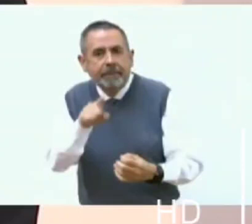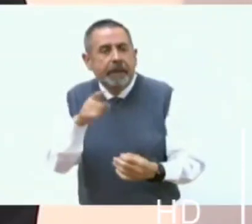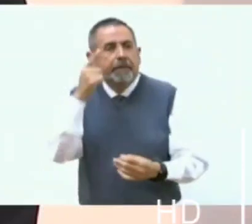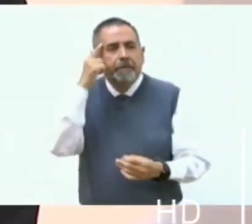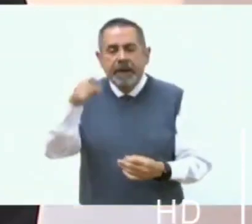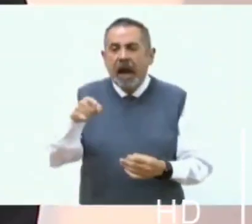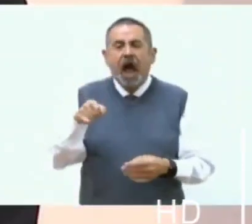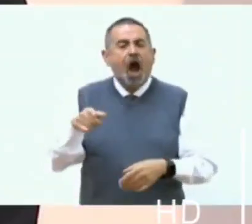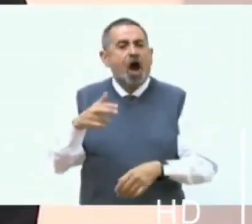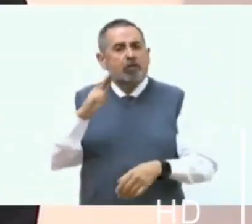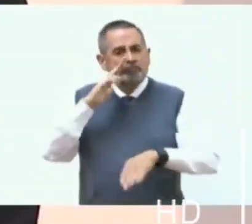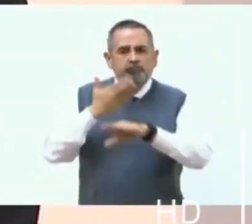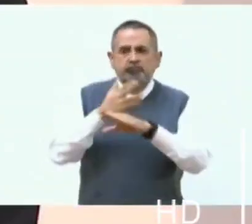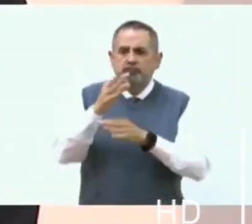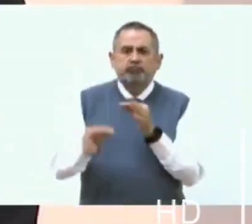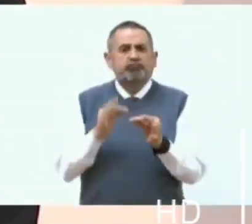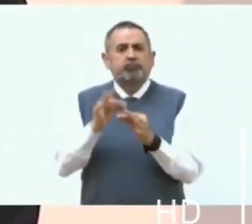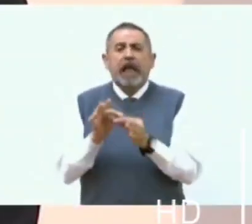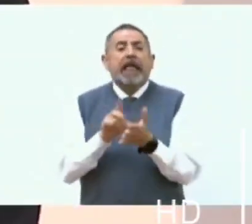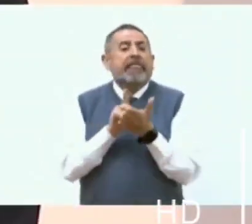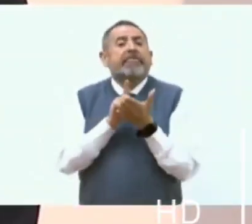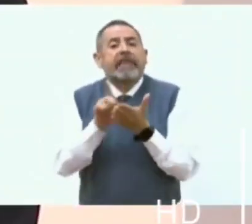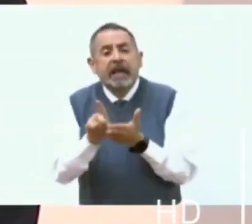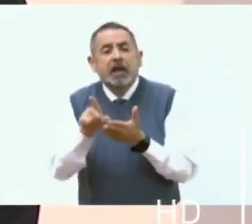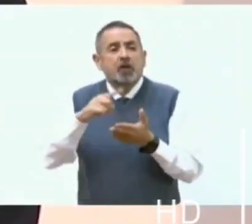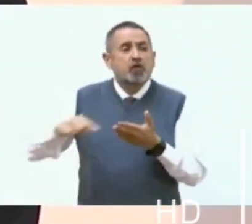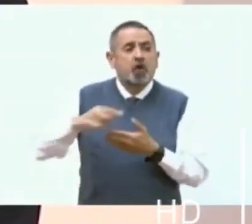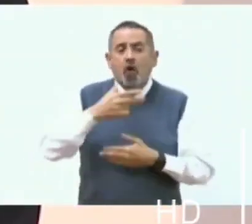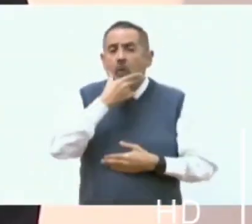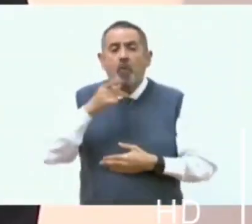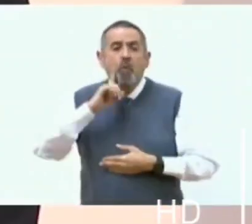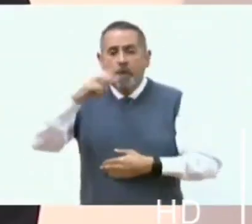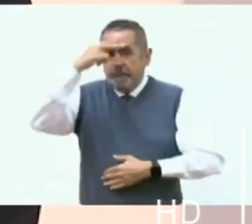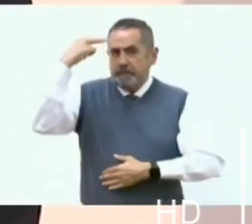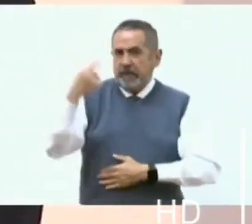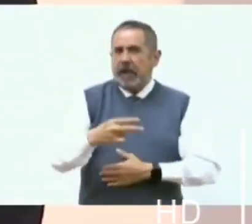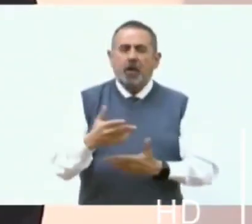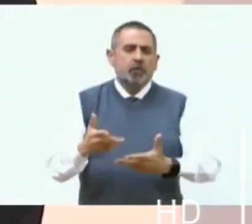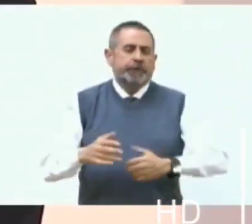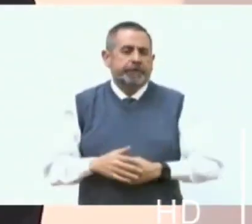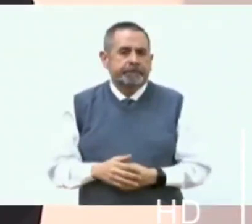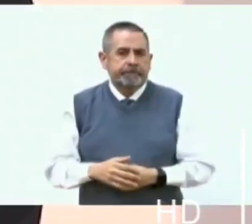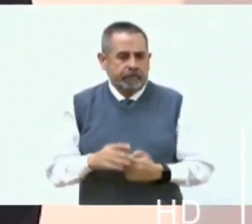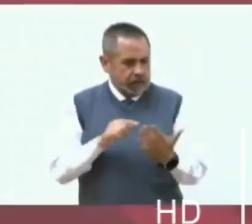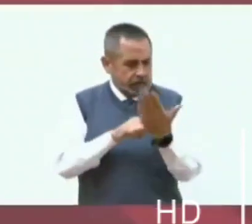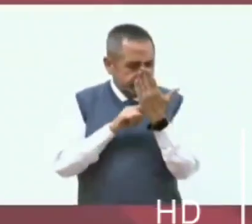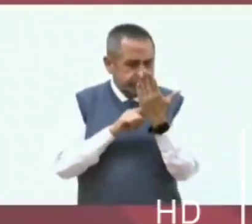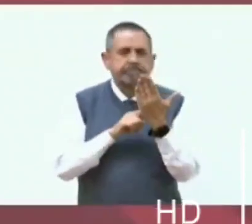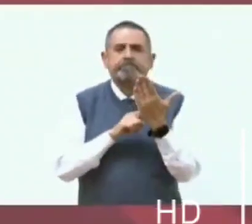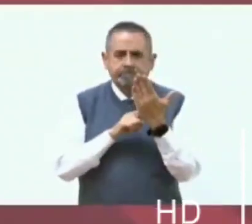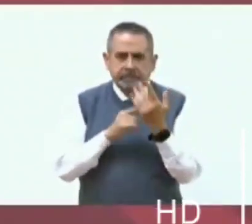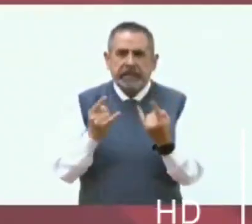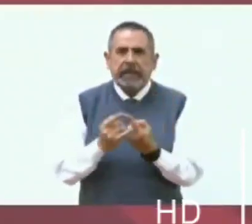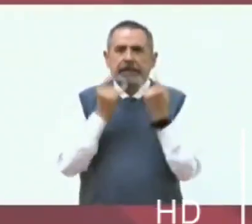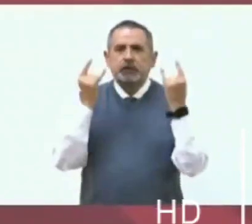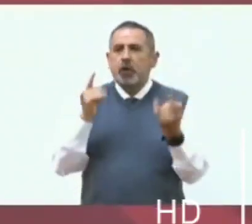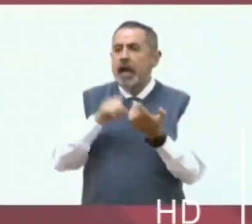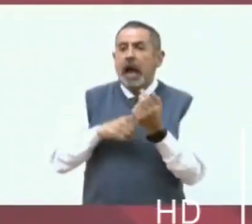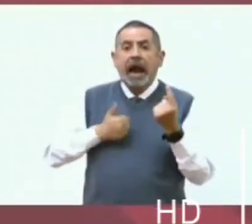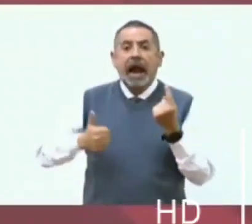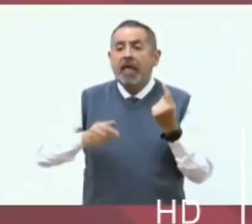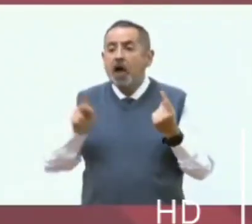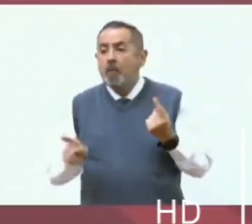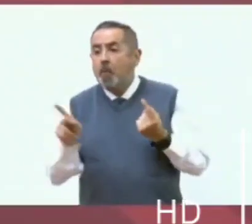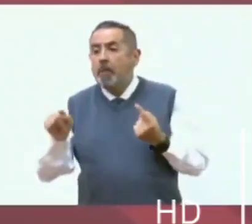para el ejercicio de los derechos de las y los mexicanos. Así lo demuestra la historia de los pueblos,